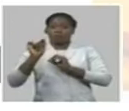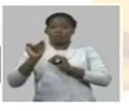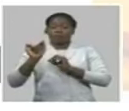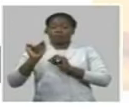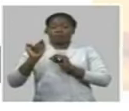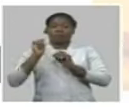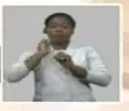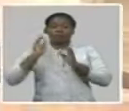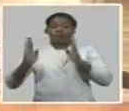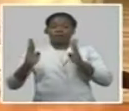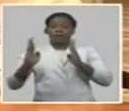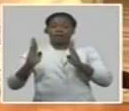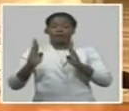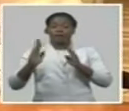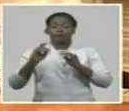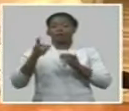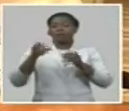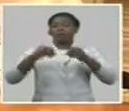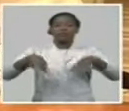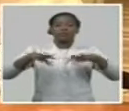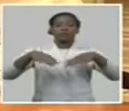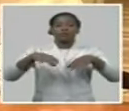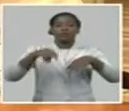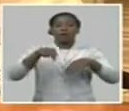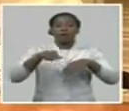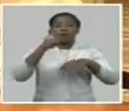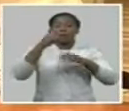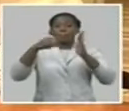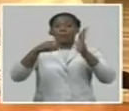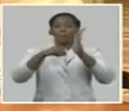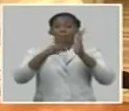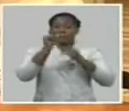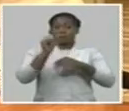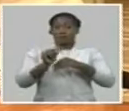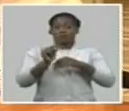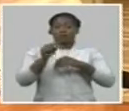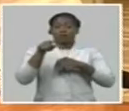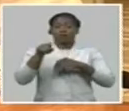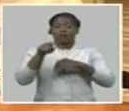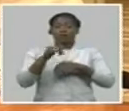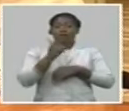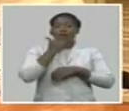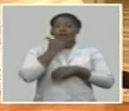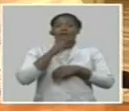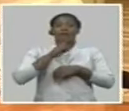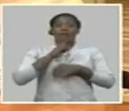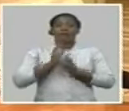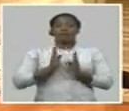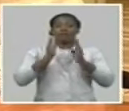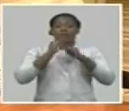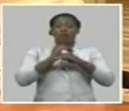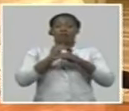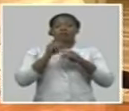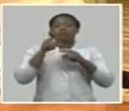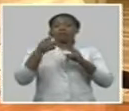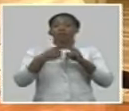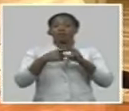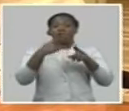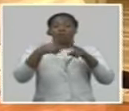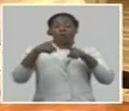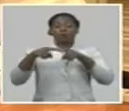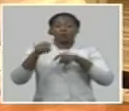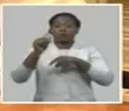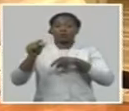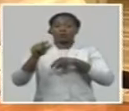menos favorable había un millón de personas afectadas y 72 mil personas tirando tirando el agua en pipa